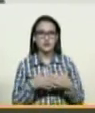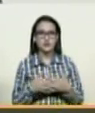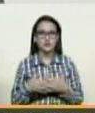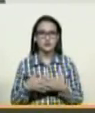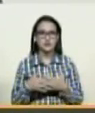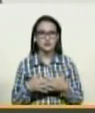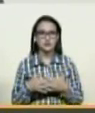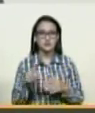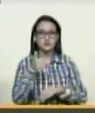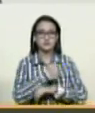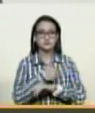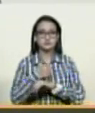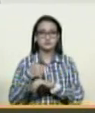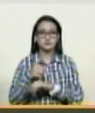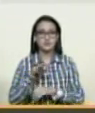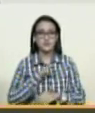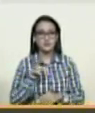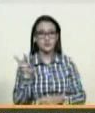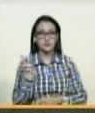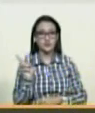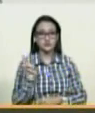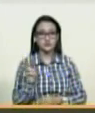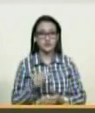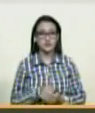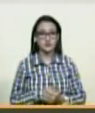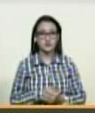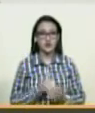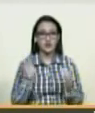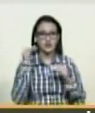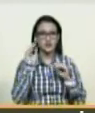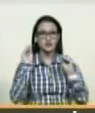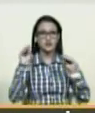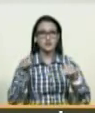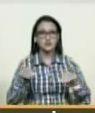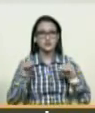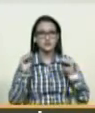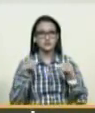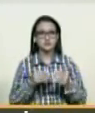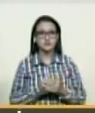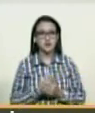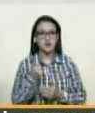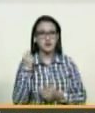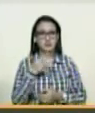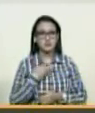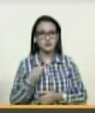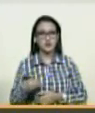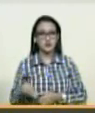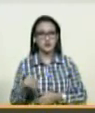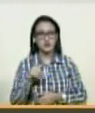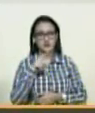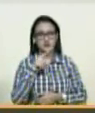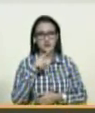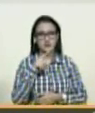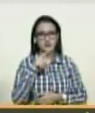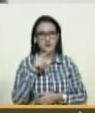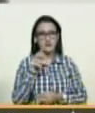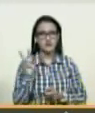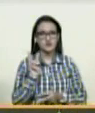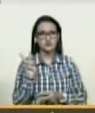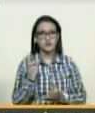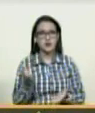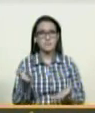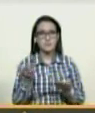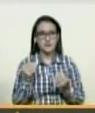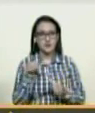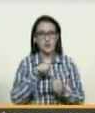nuestro país y autoridades del estado venezolano atendiendo el llamado un poco quisiera el día de ayer el presidente de la república bolivariana de venezuela para pedir